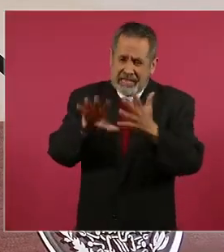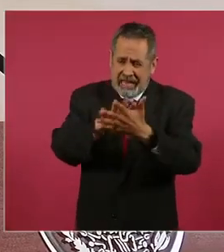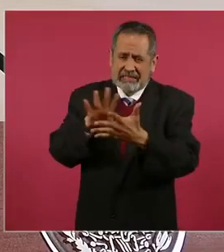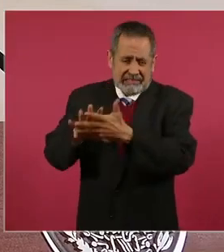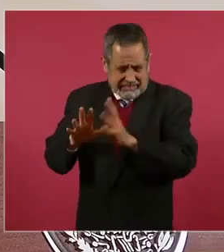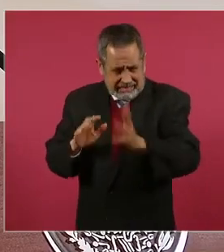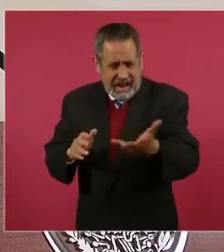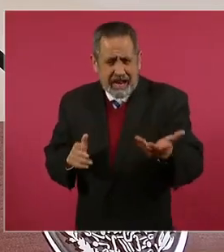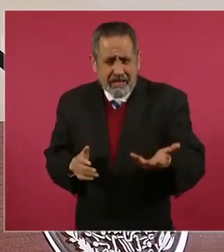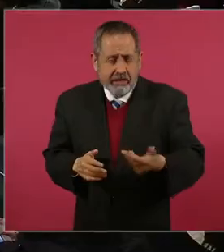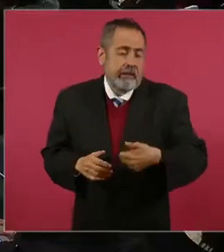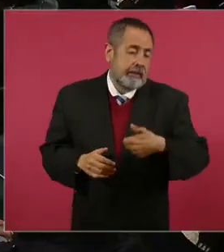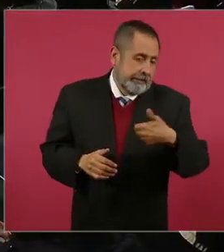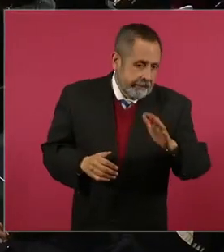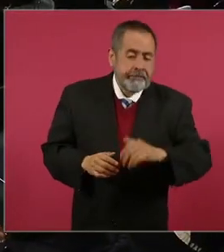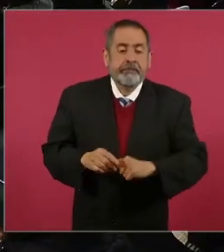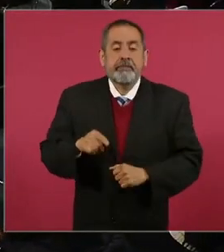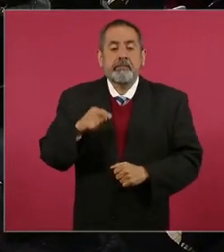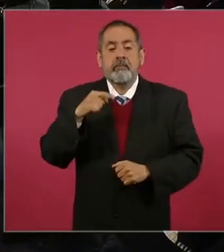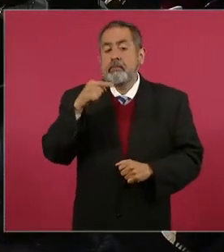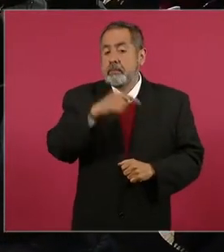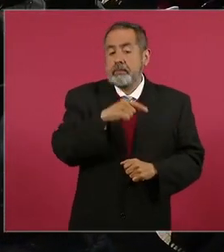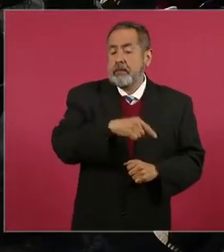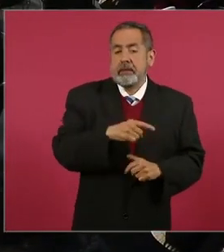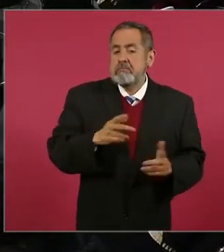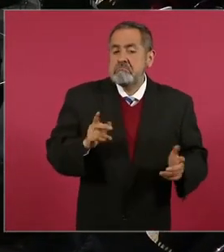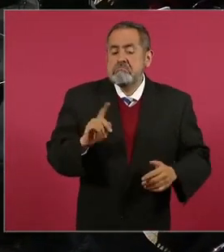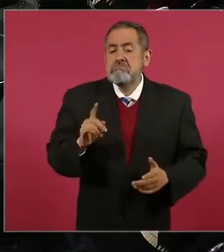pero en vez de todo eso,